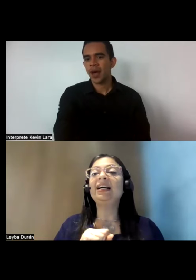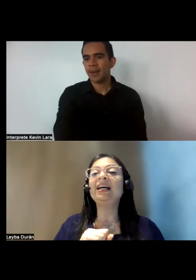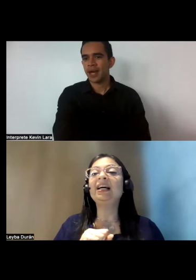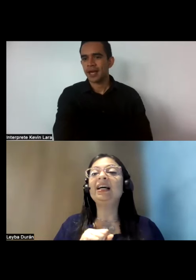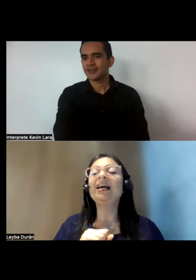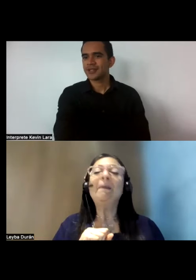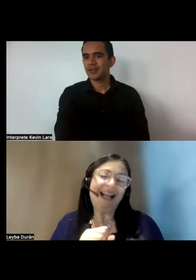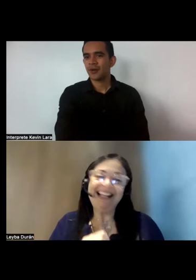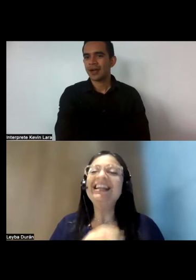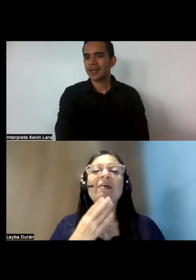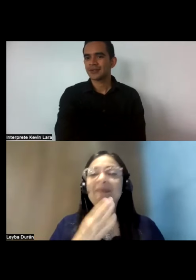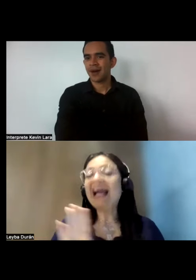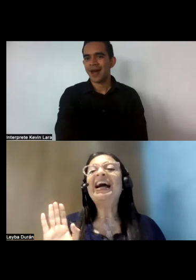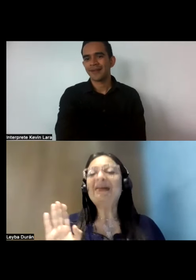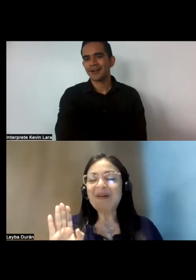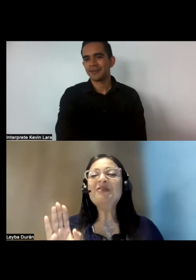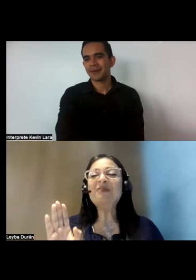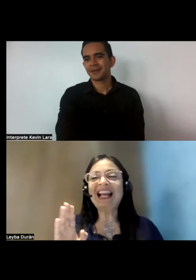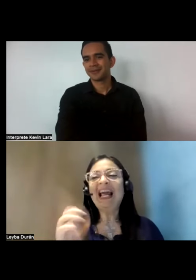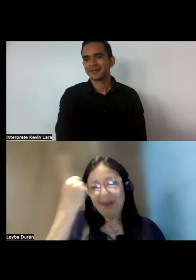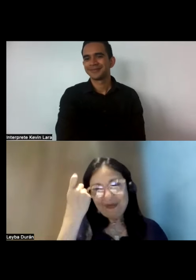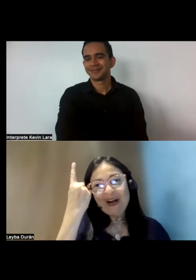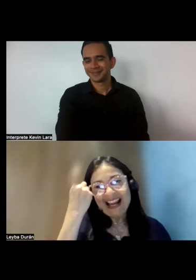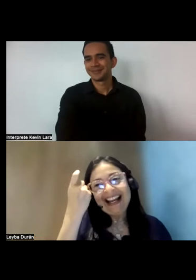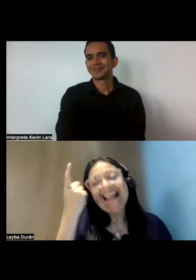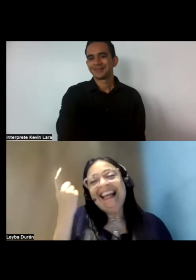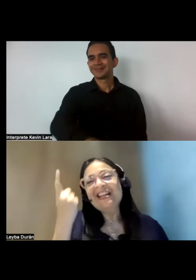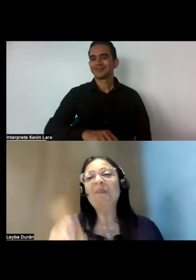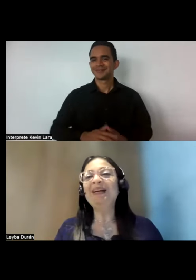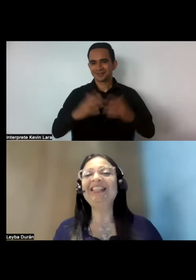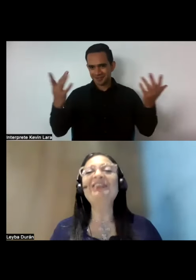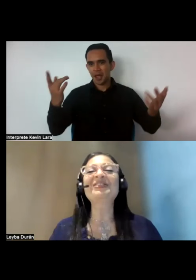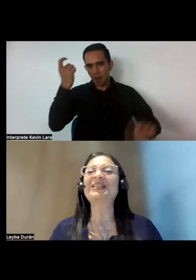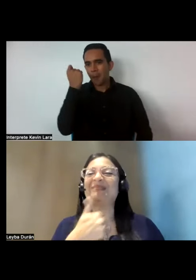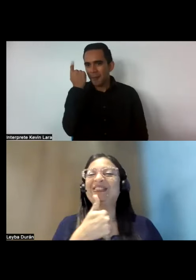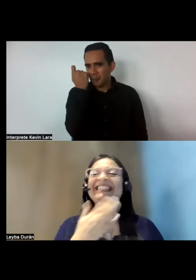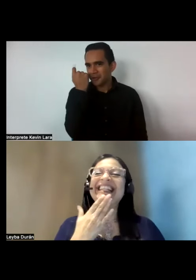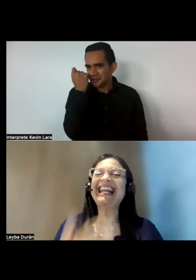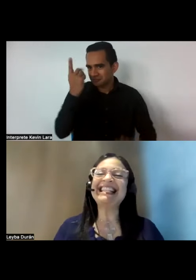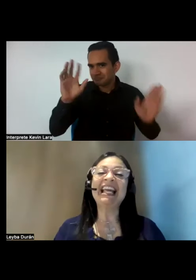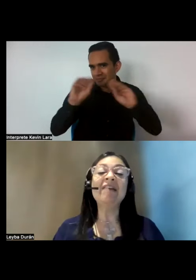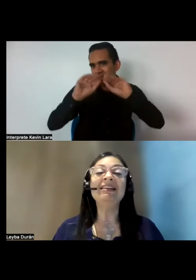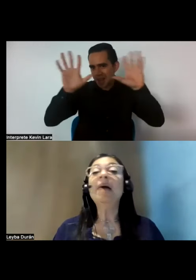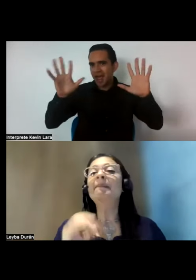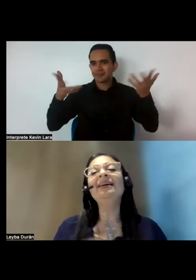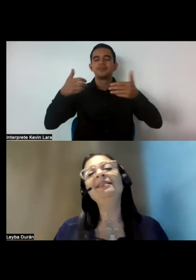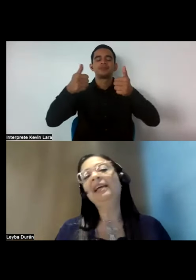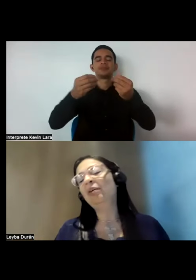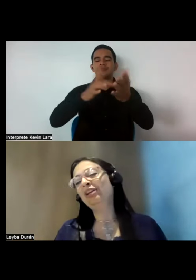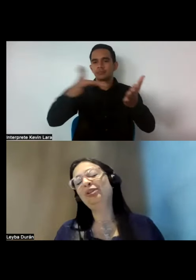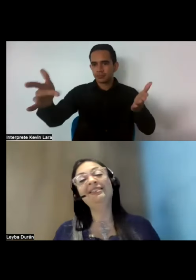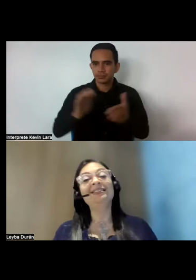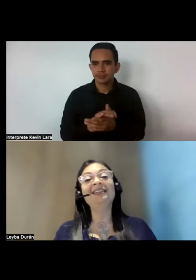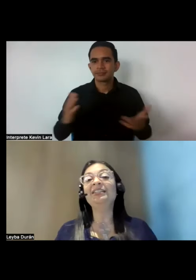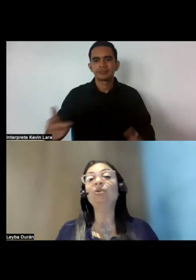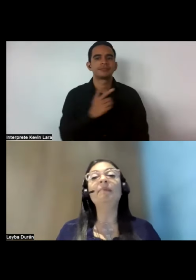Apagó su cámara, entonces no Vale, alcanzo a pero ver. igual, esperemos que haya compartido el concepto. Gracias, Kevin. Me encanta, Laura,